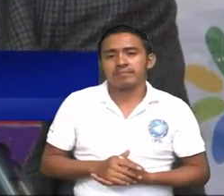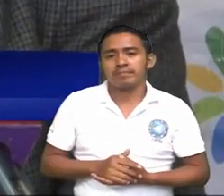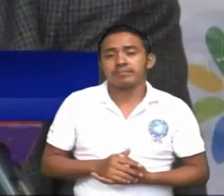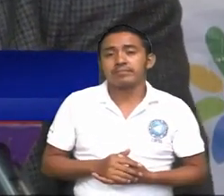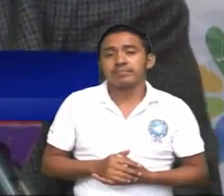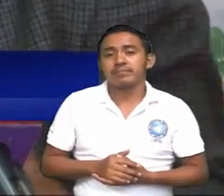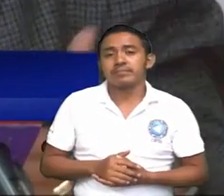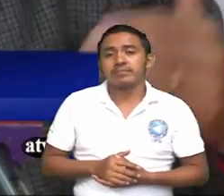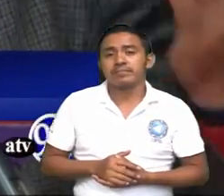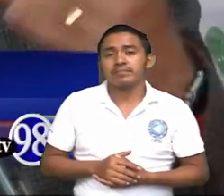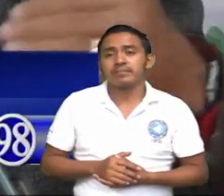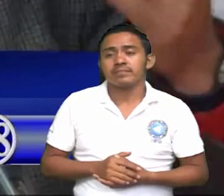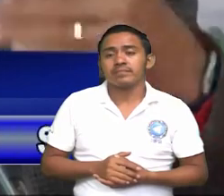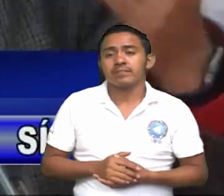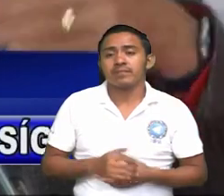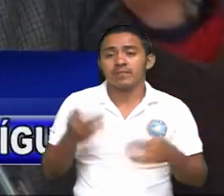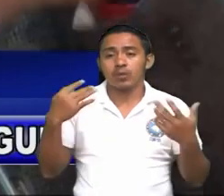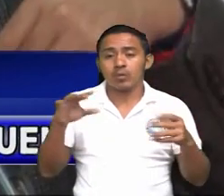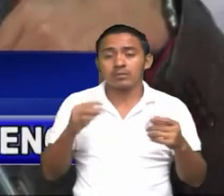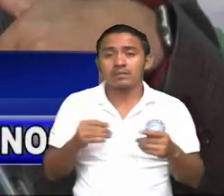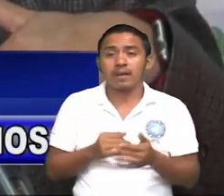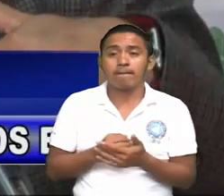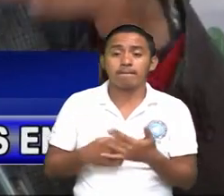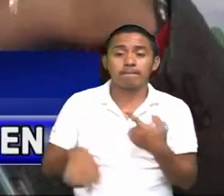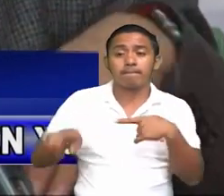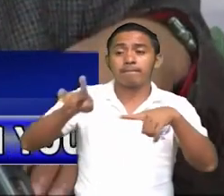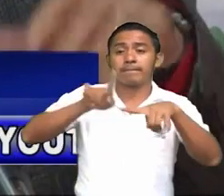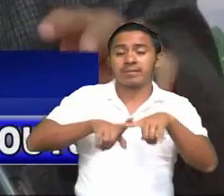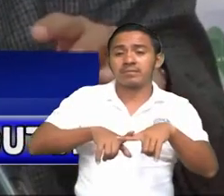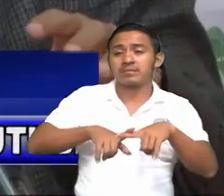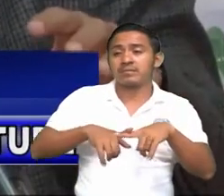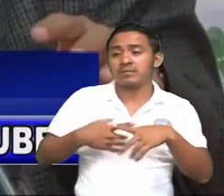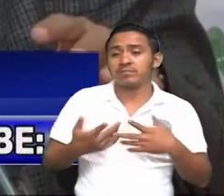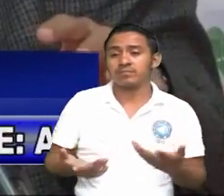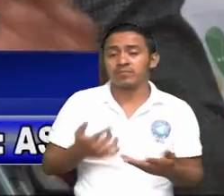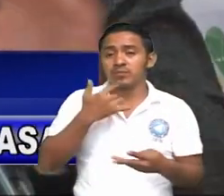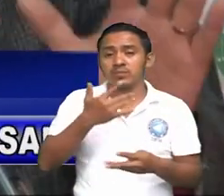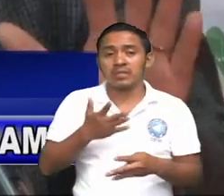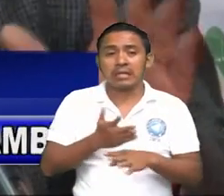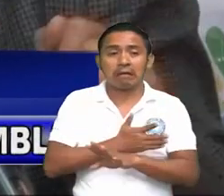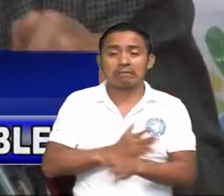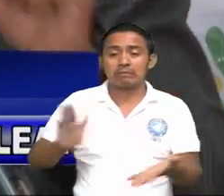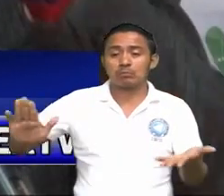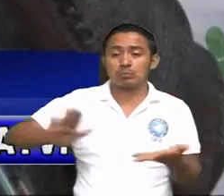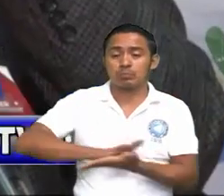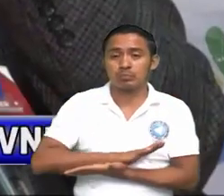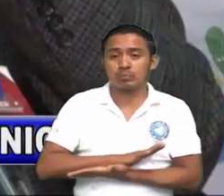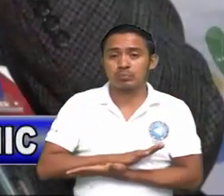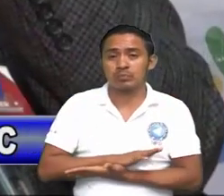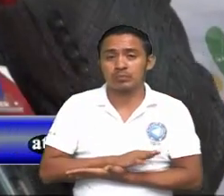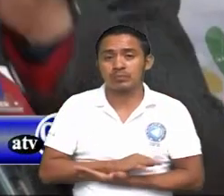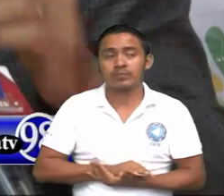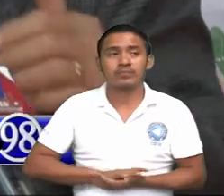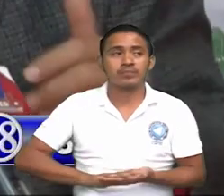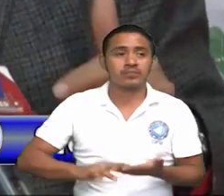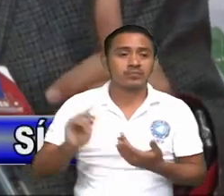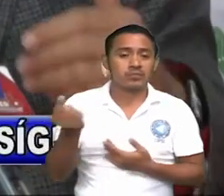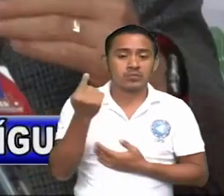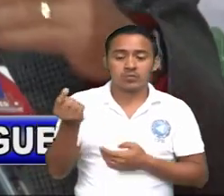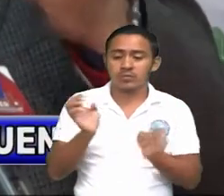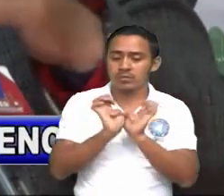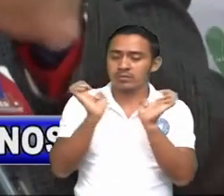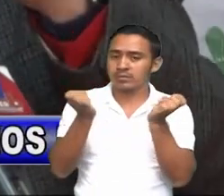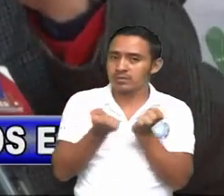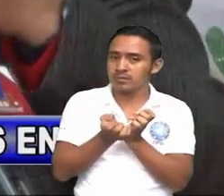tuvieron que distribuir adicionalmente productos porque se acabaron. No solo en el estadio,